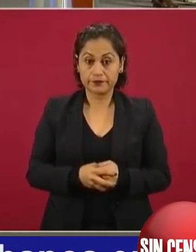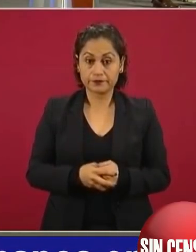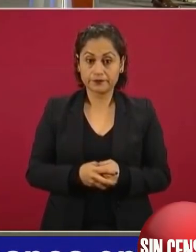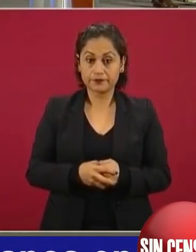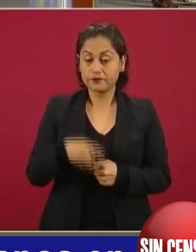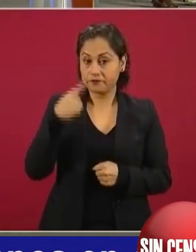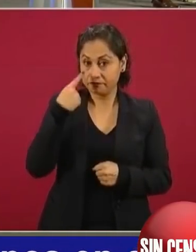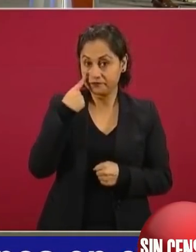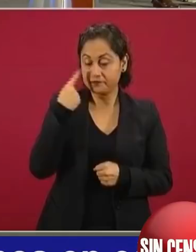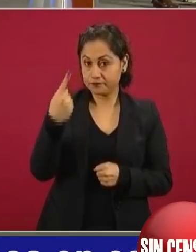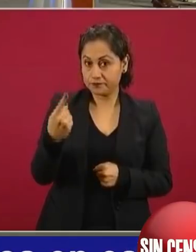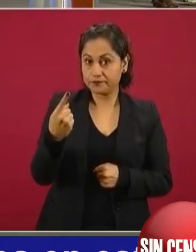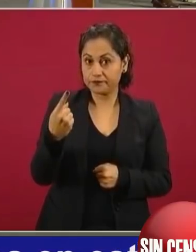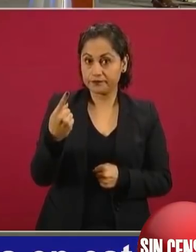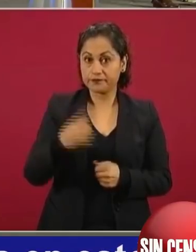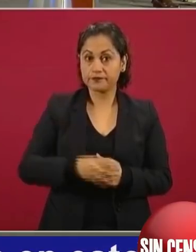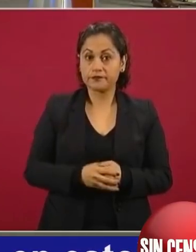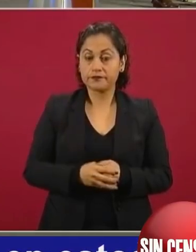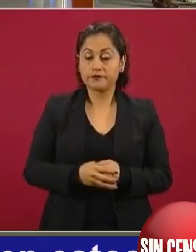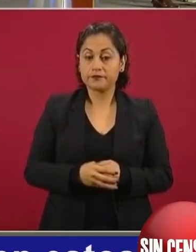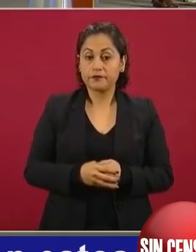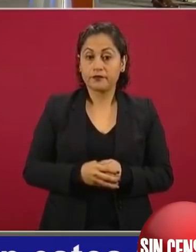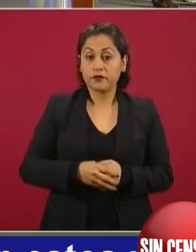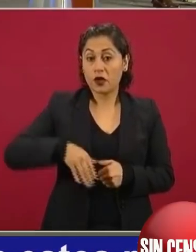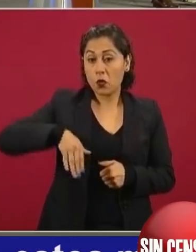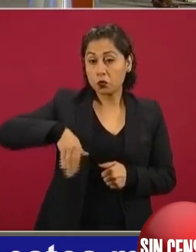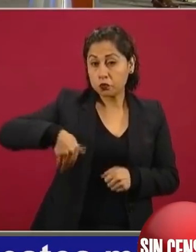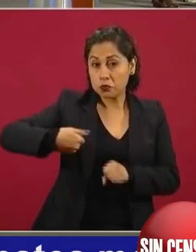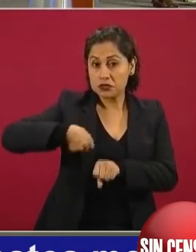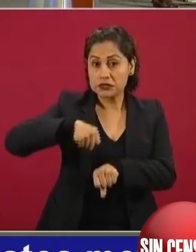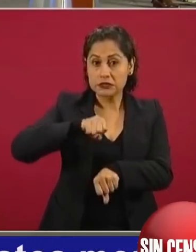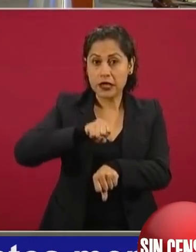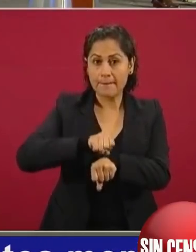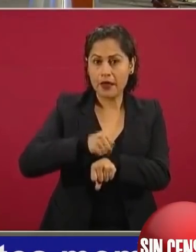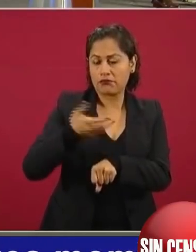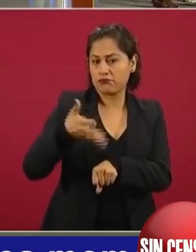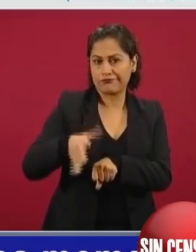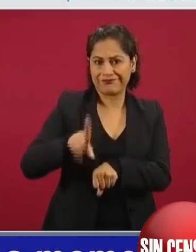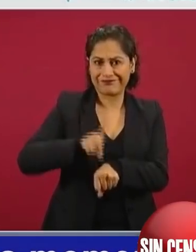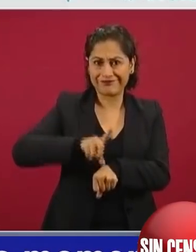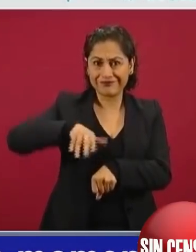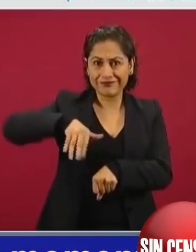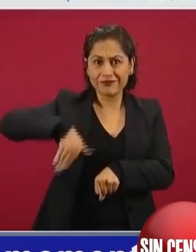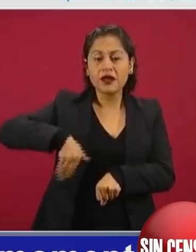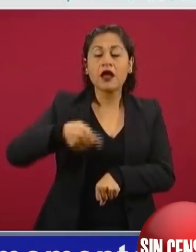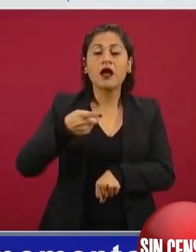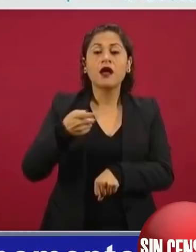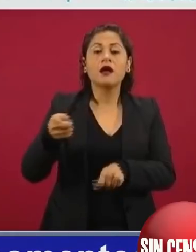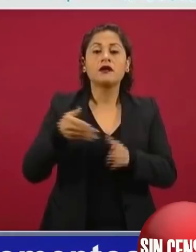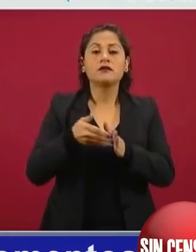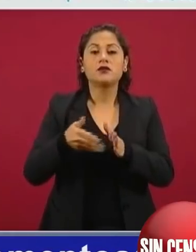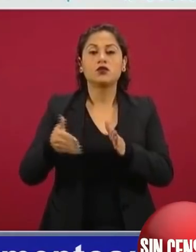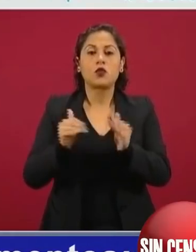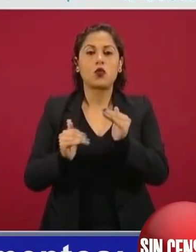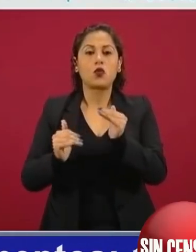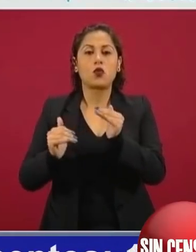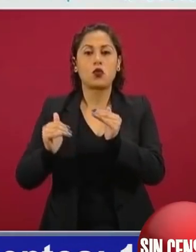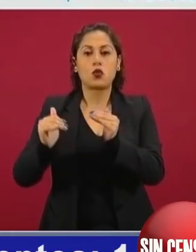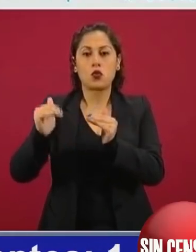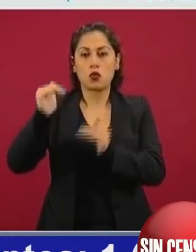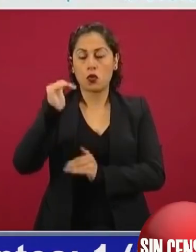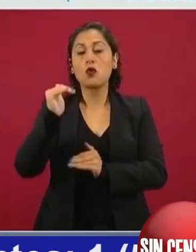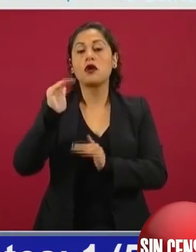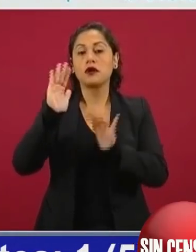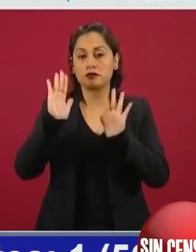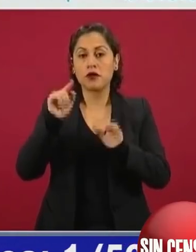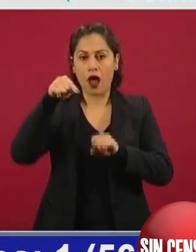sí vemos que en el último segmento, la última semana o 10 días, tiene tendencia al incremento. Hay una buena reserva hospitalaria